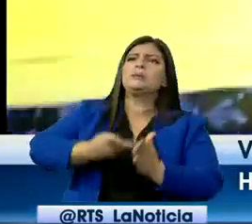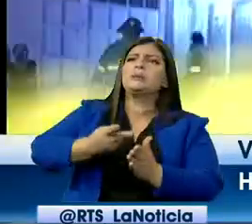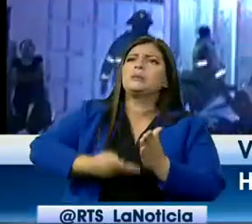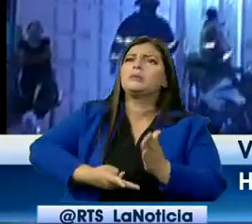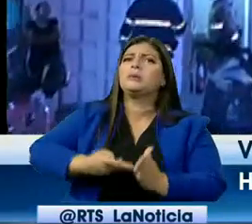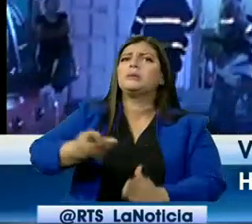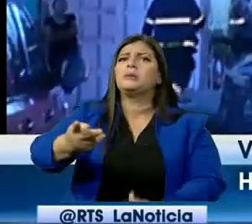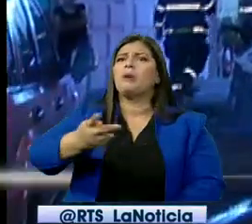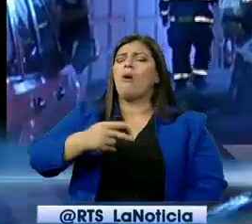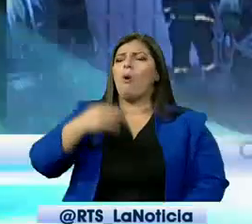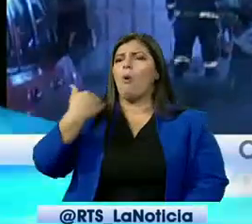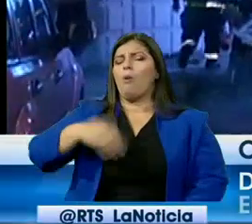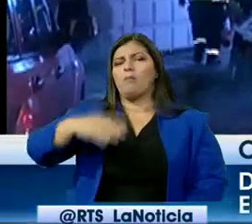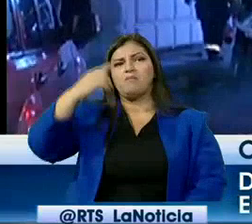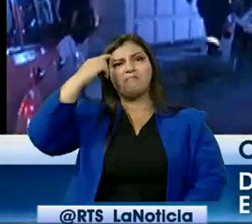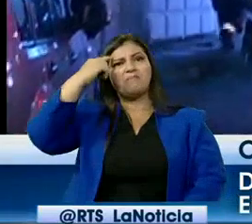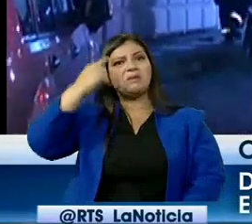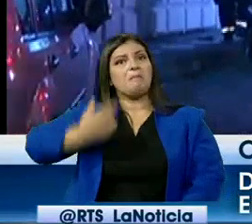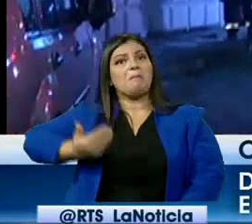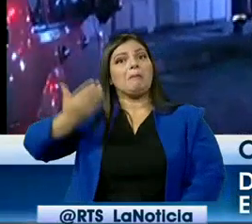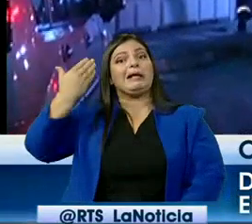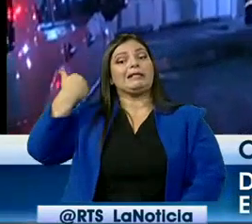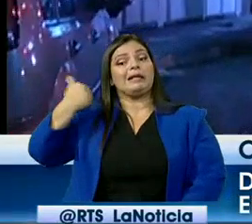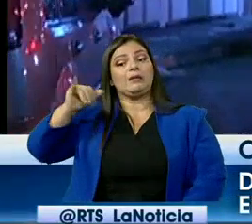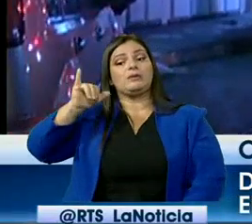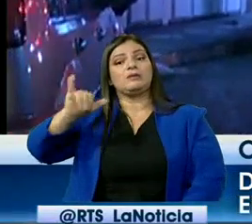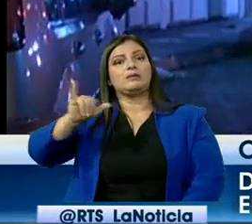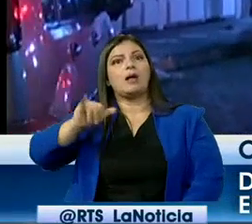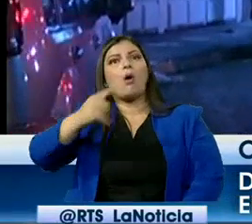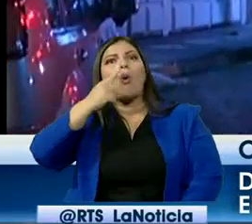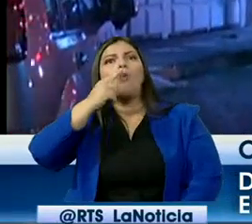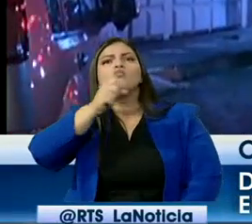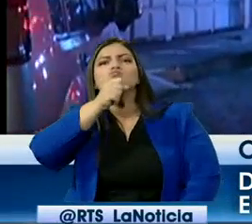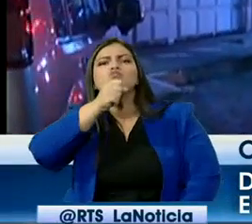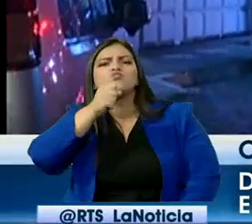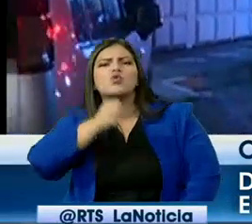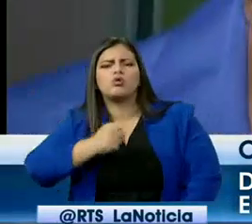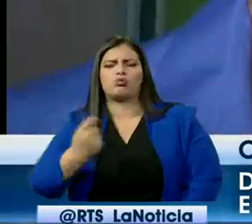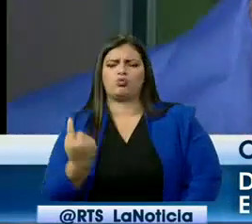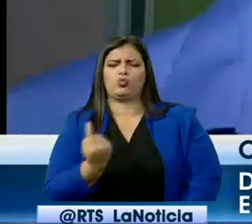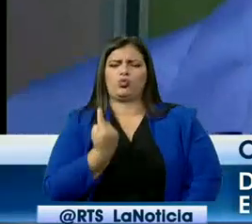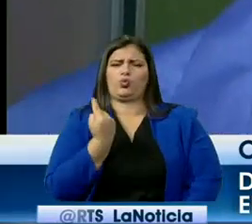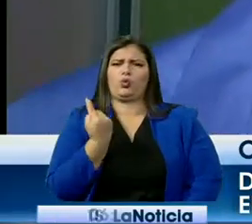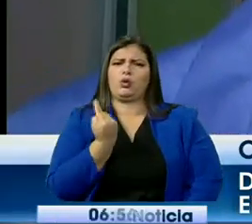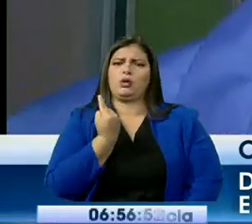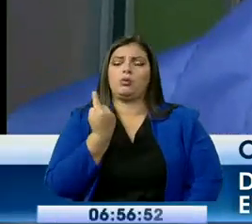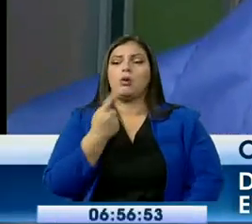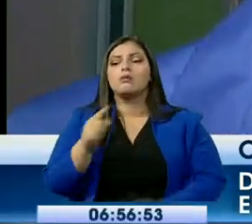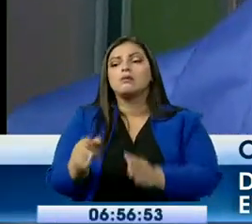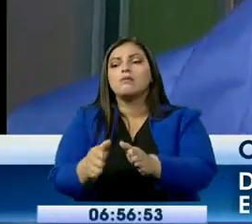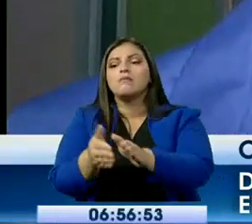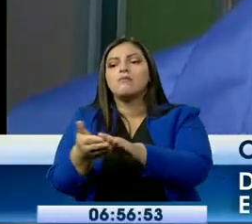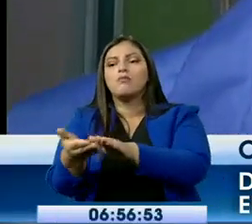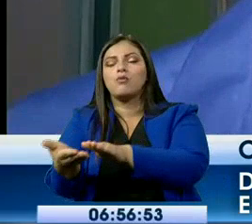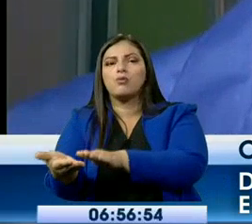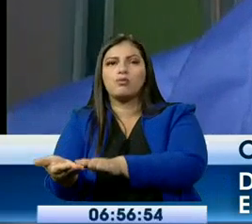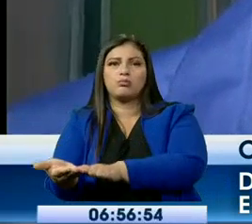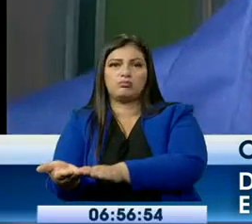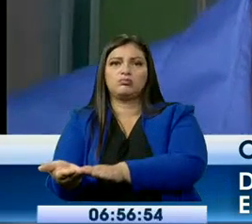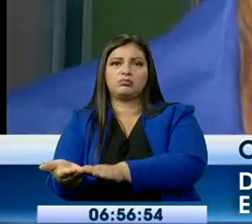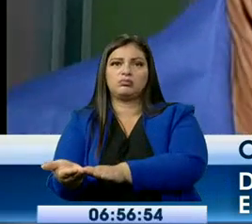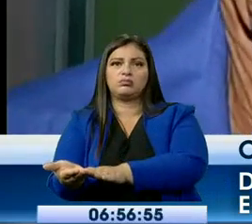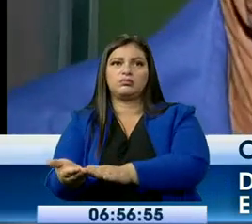porque la verdad que el hombre prácticamente estaba solo, porque lo que conocemos, la esposa se ha ido